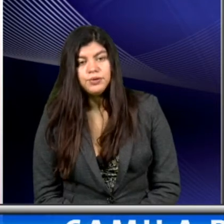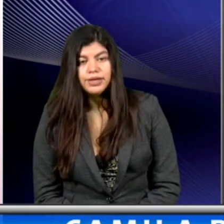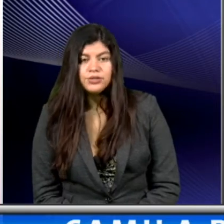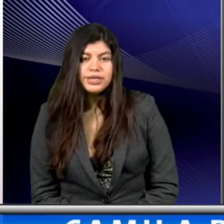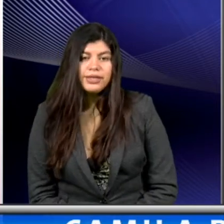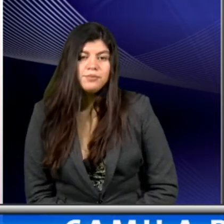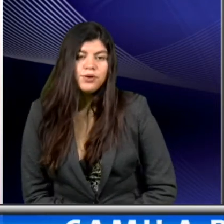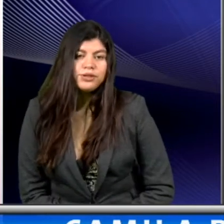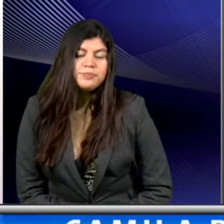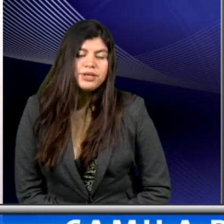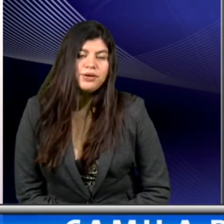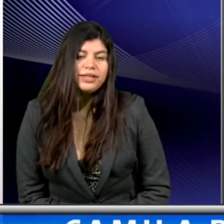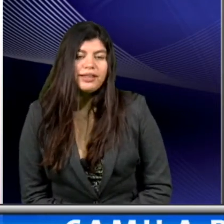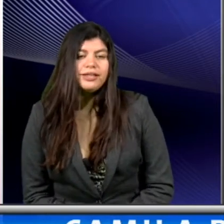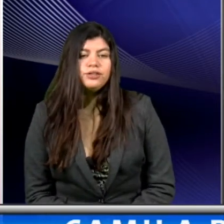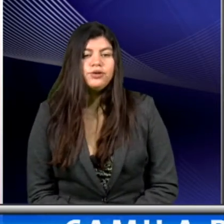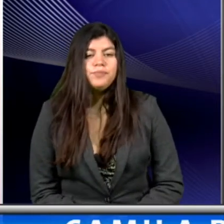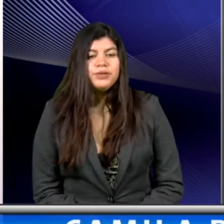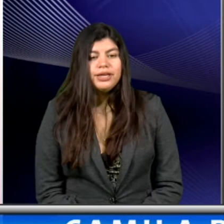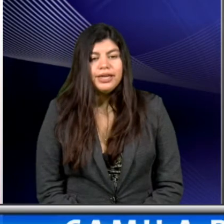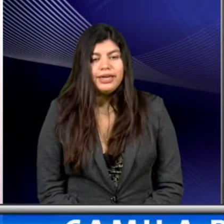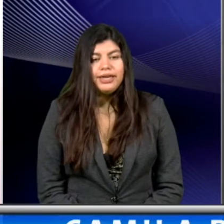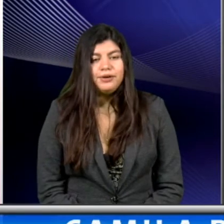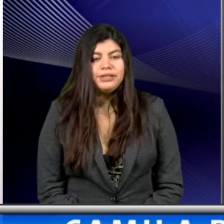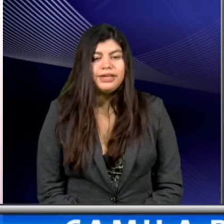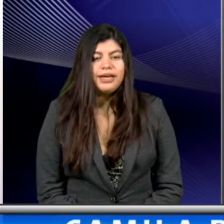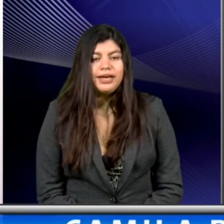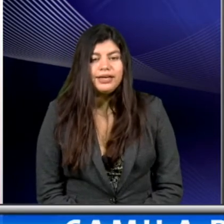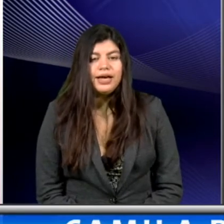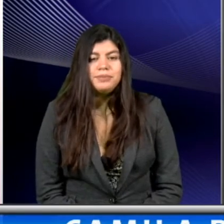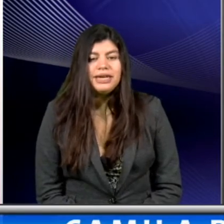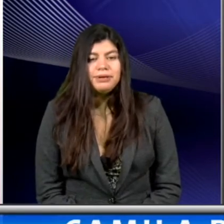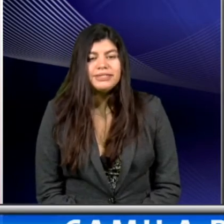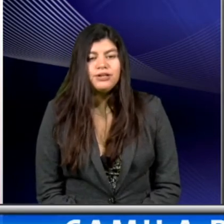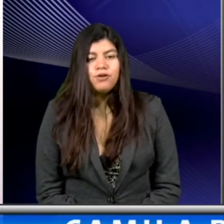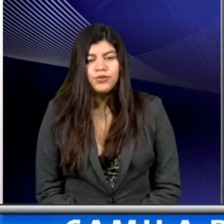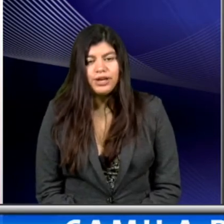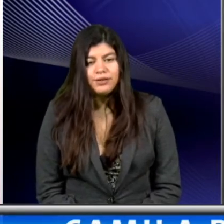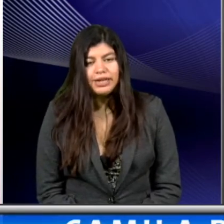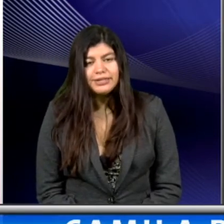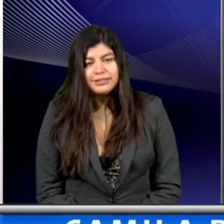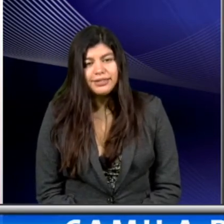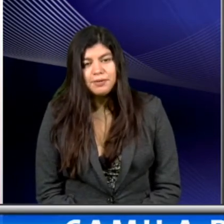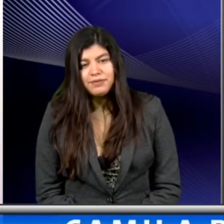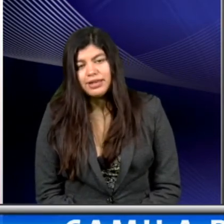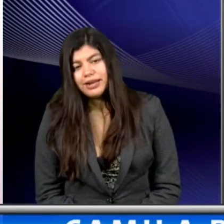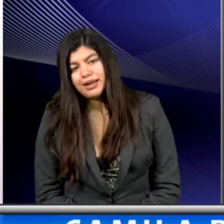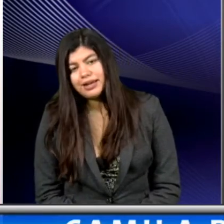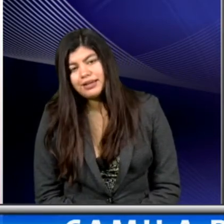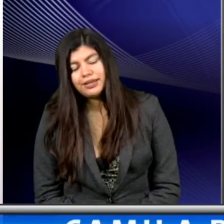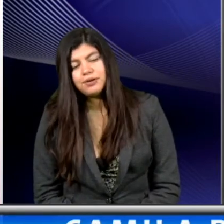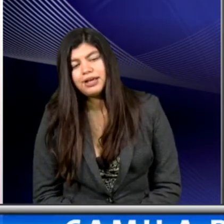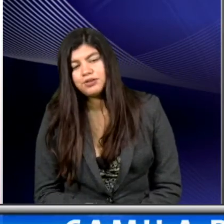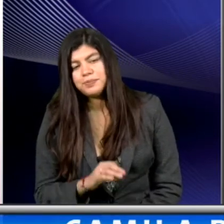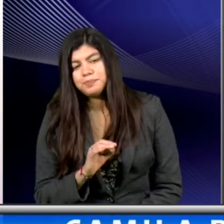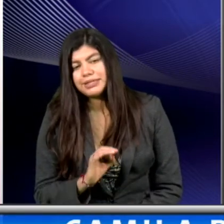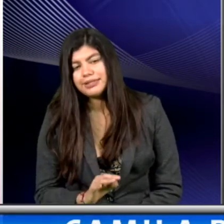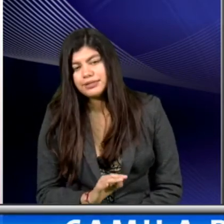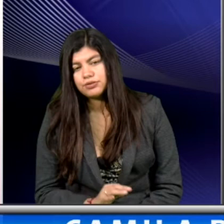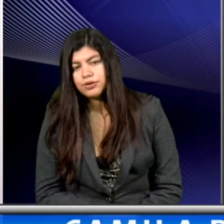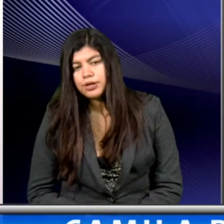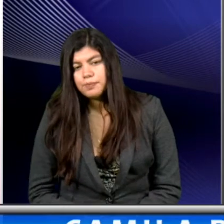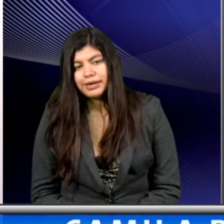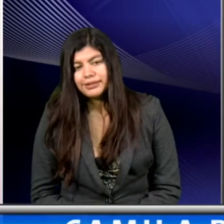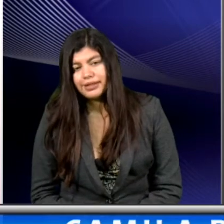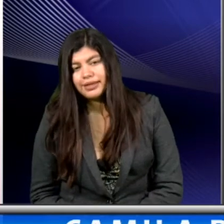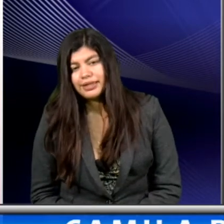Perfecto. Entonces ahí tenemos los tips que nos está dando nuestra Camila Pacheco, coordinadora del Senda Previene Linares, que nos ha dado tips